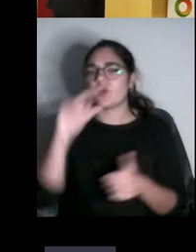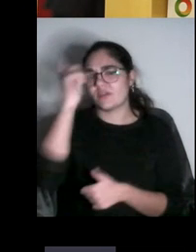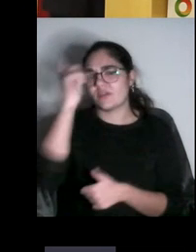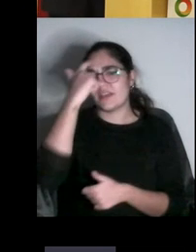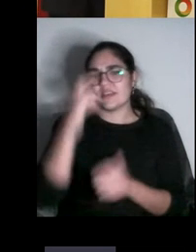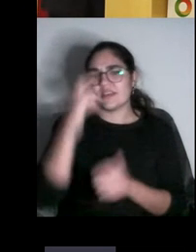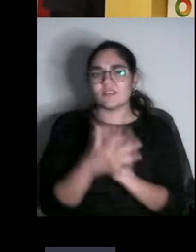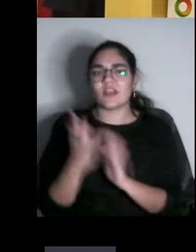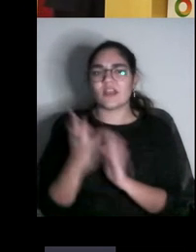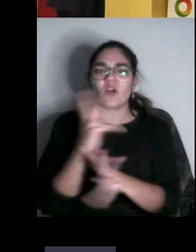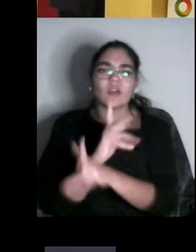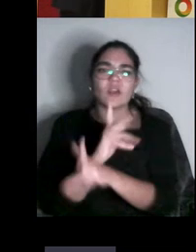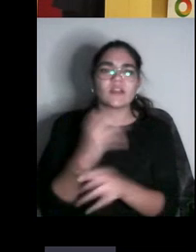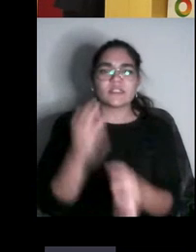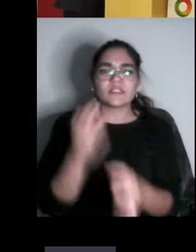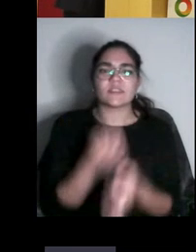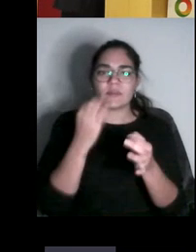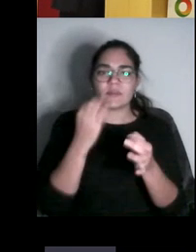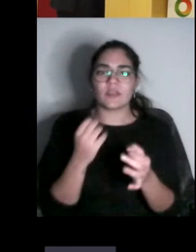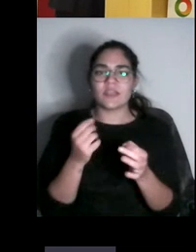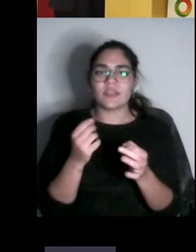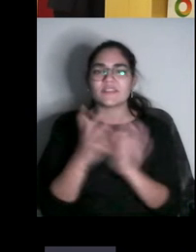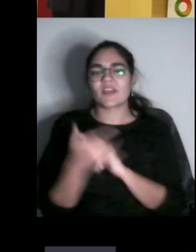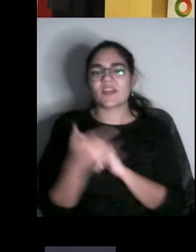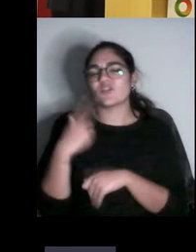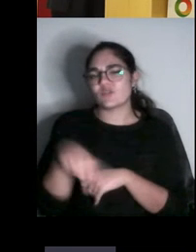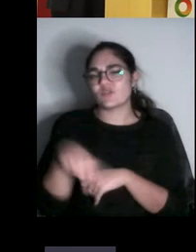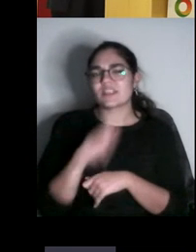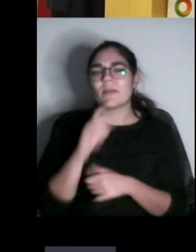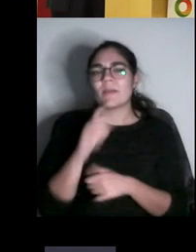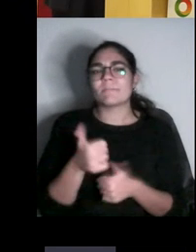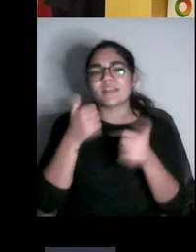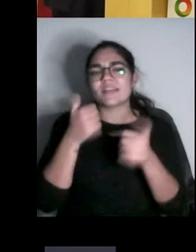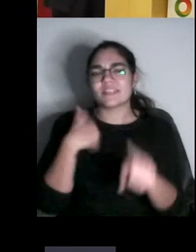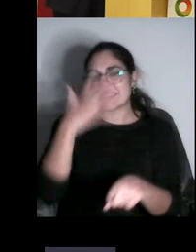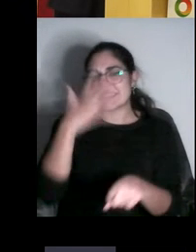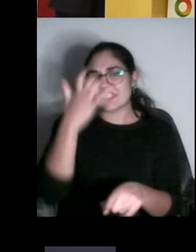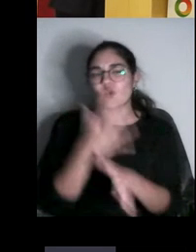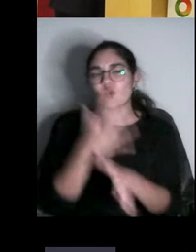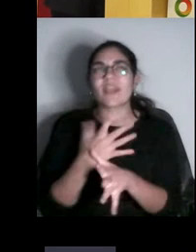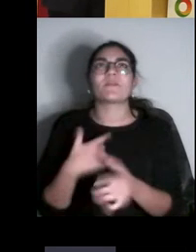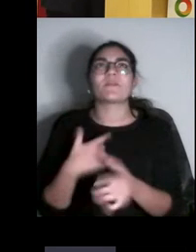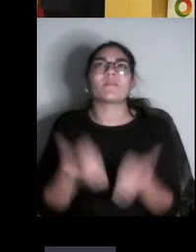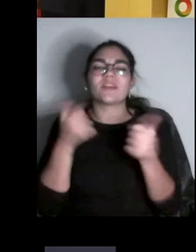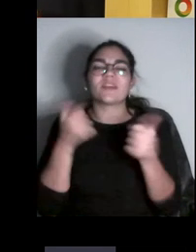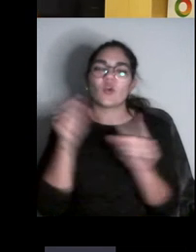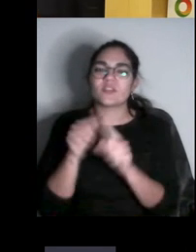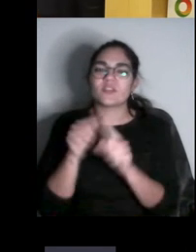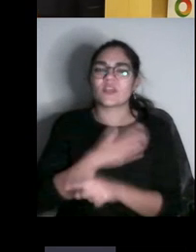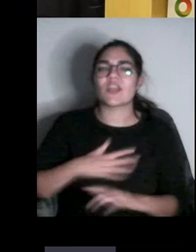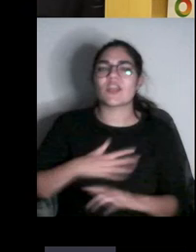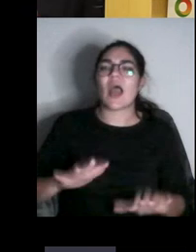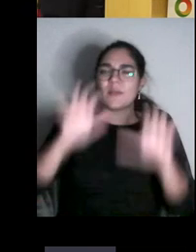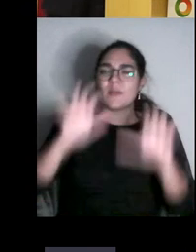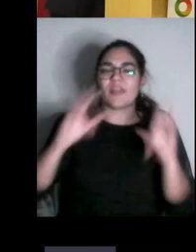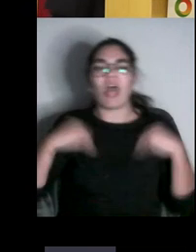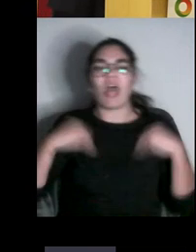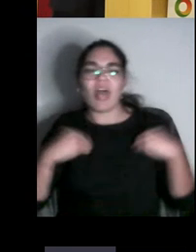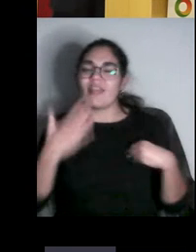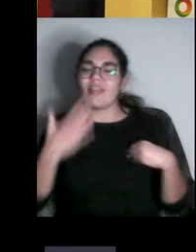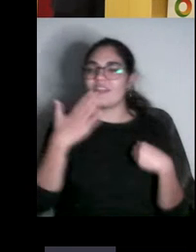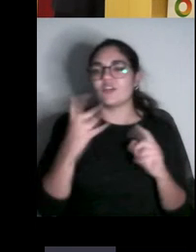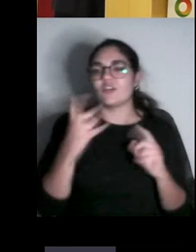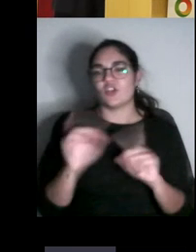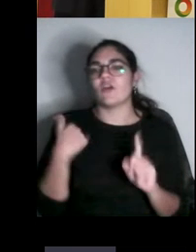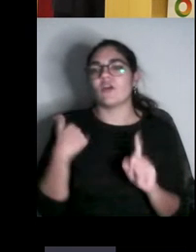donde gamificación el sitio web está más enfocado con el fin de aprender lo tanto entretener y divertirse como que